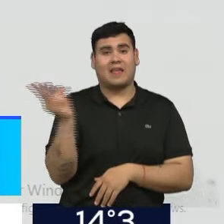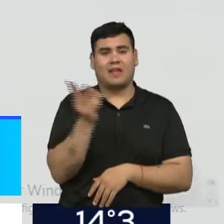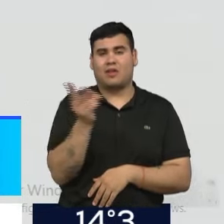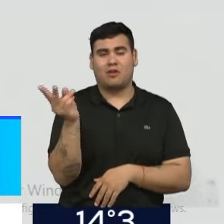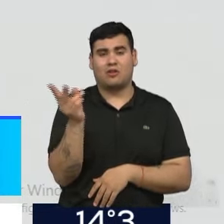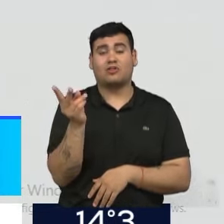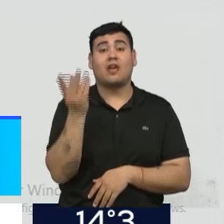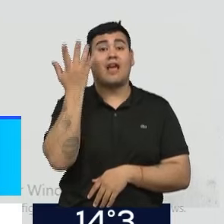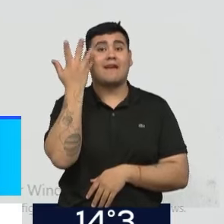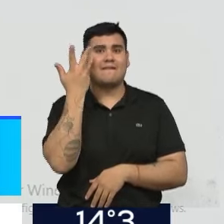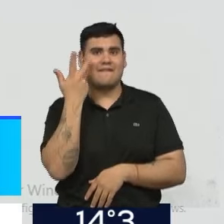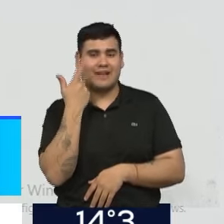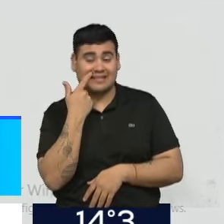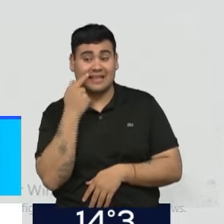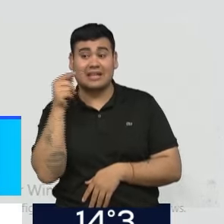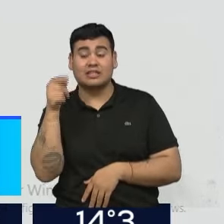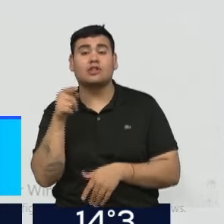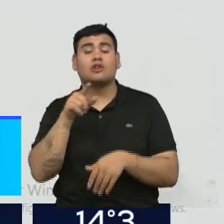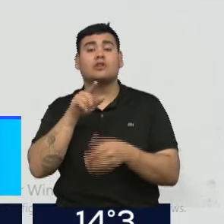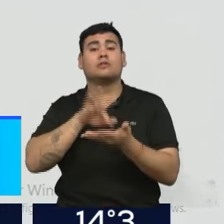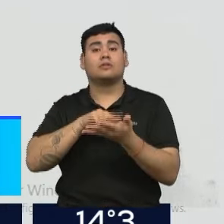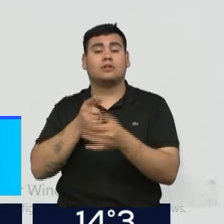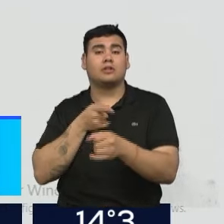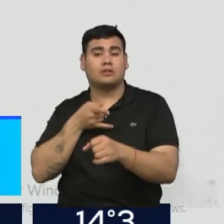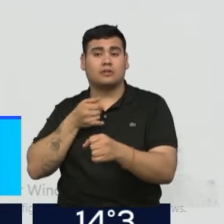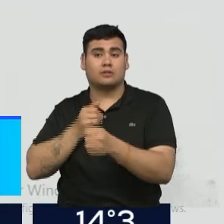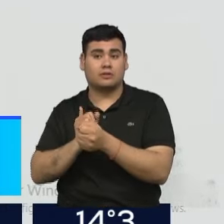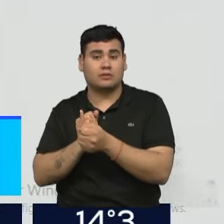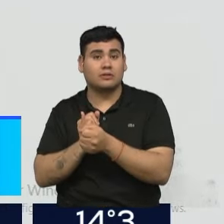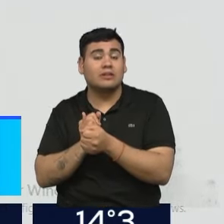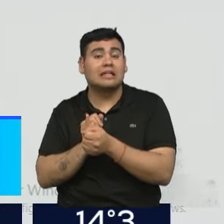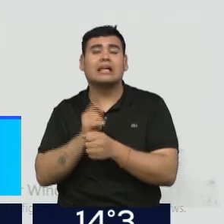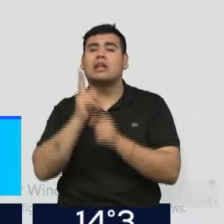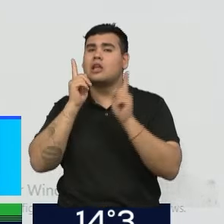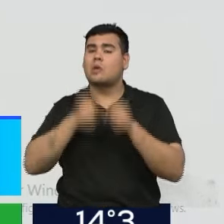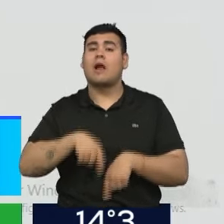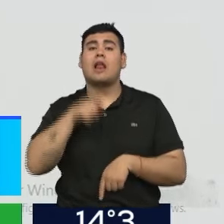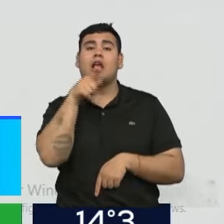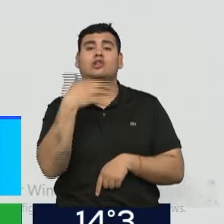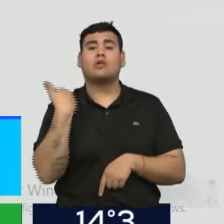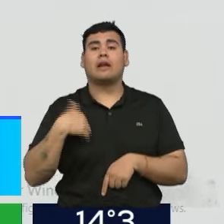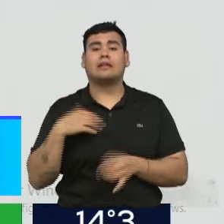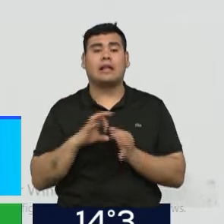franceses acusados de violación ya están autorizados a salir de Argentina.